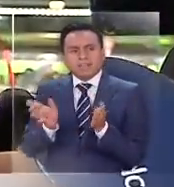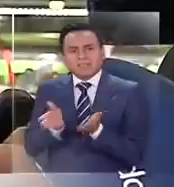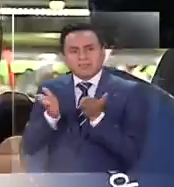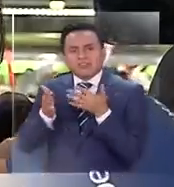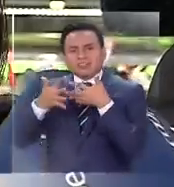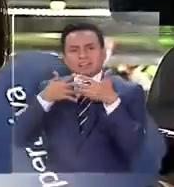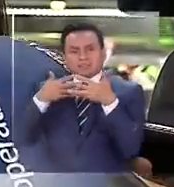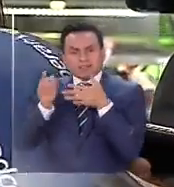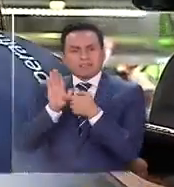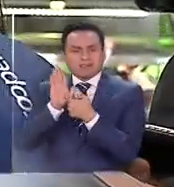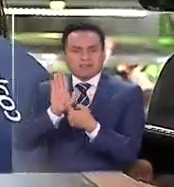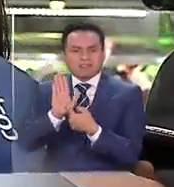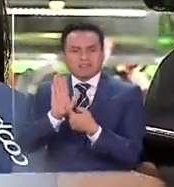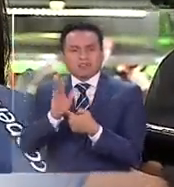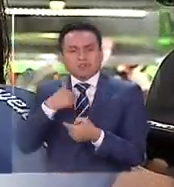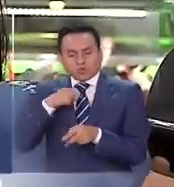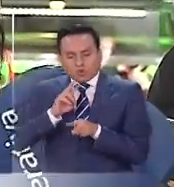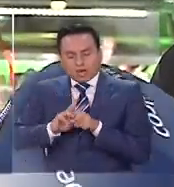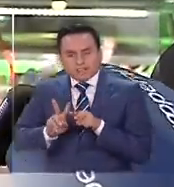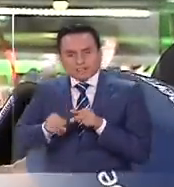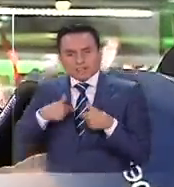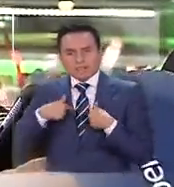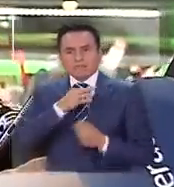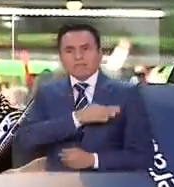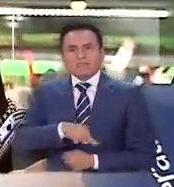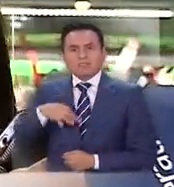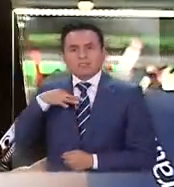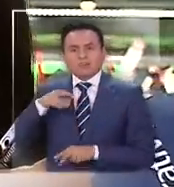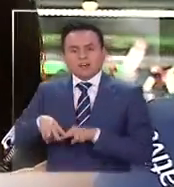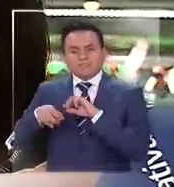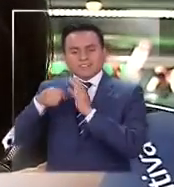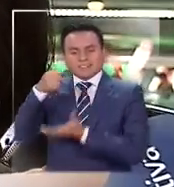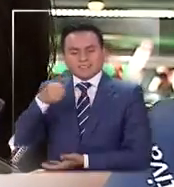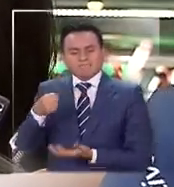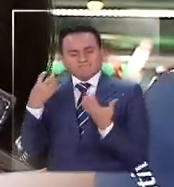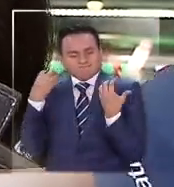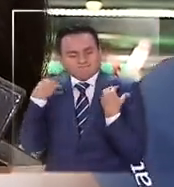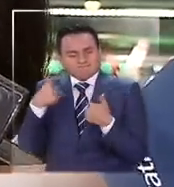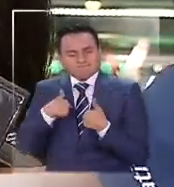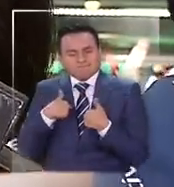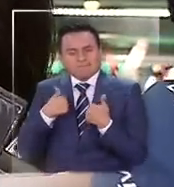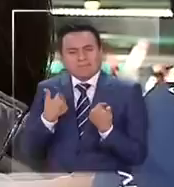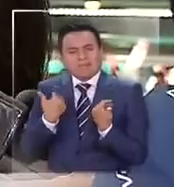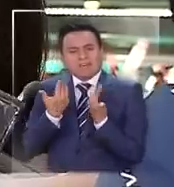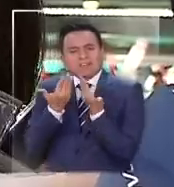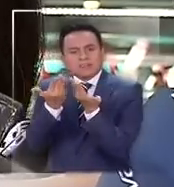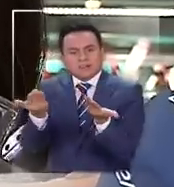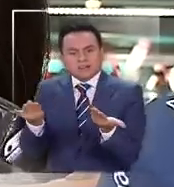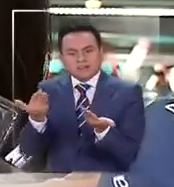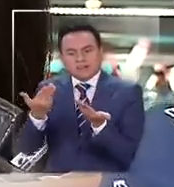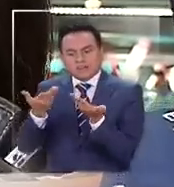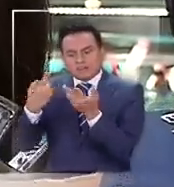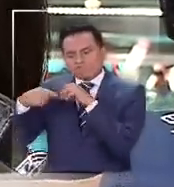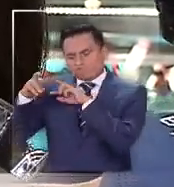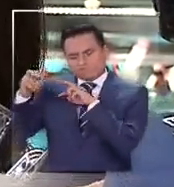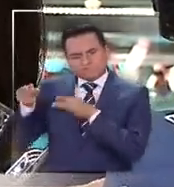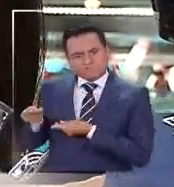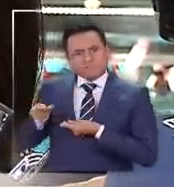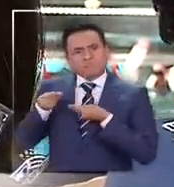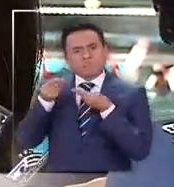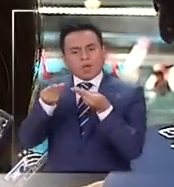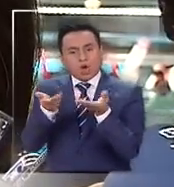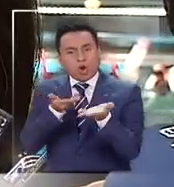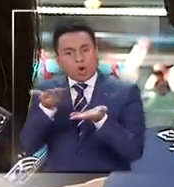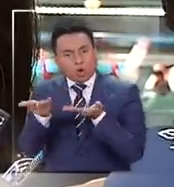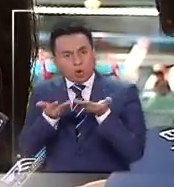de transparentar. Lo que debo hacer como ministro de Hacienda responsablemente es entregar los antecedentes de